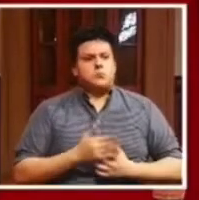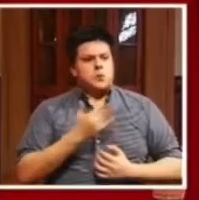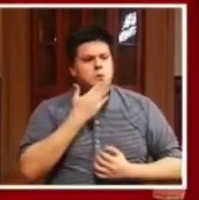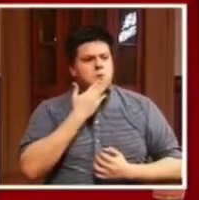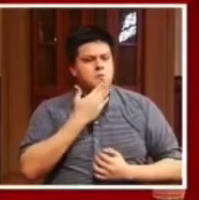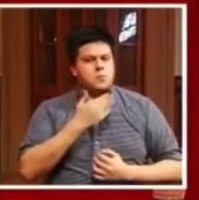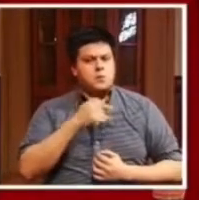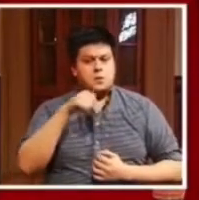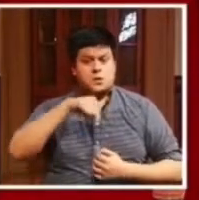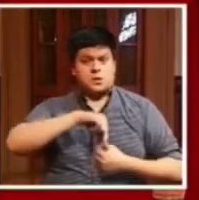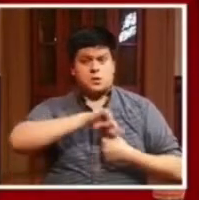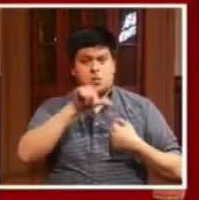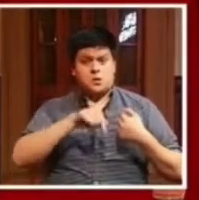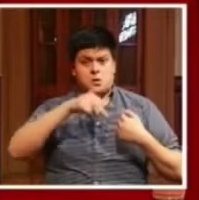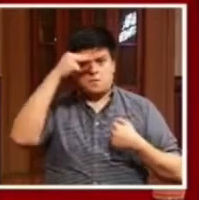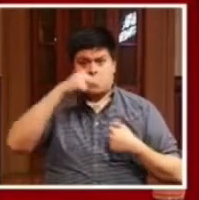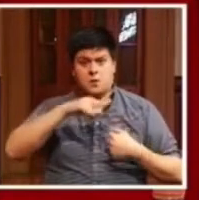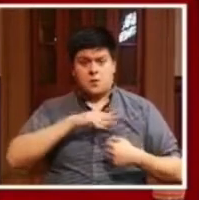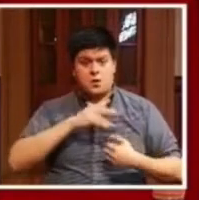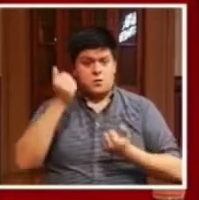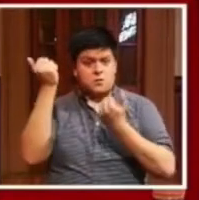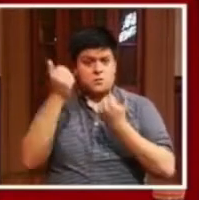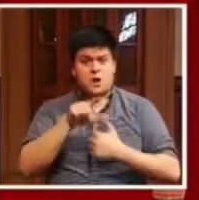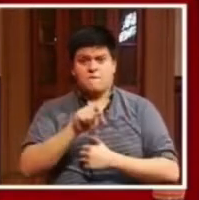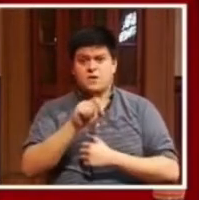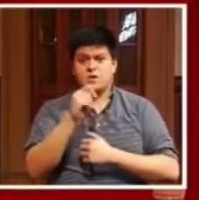nuestro país va a tener